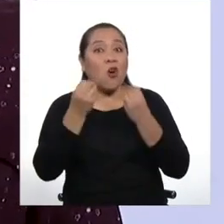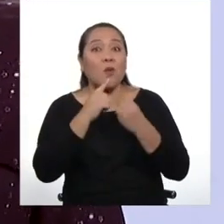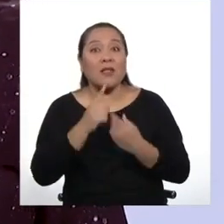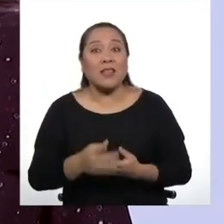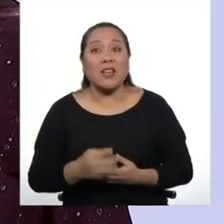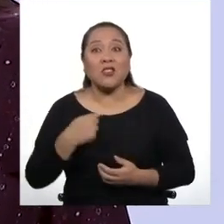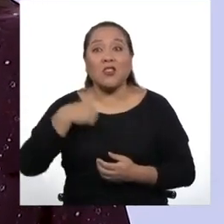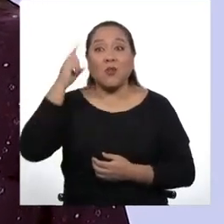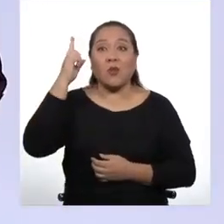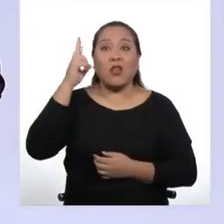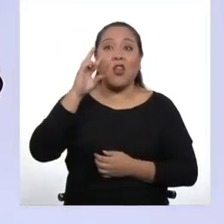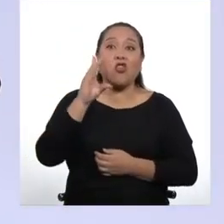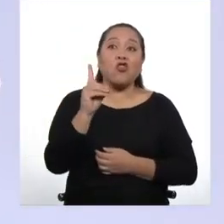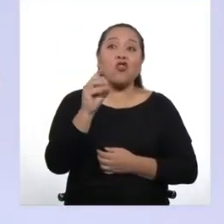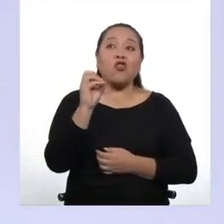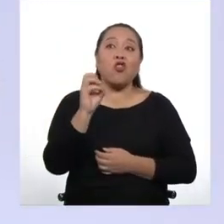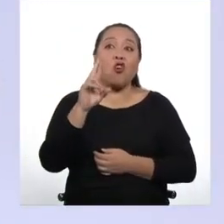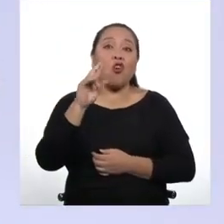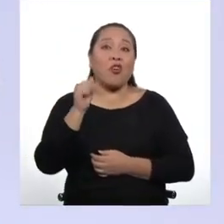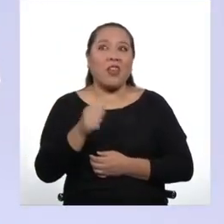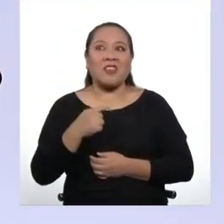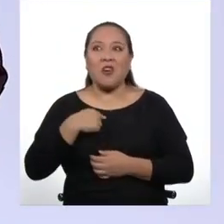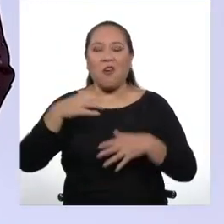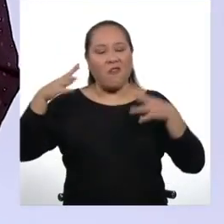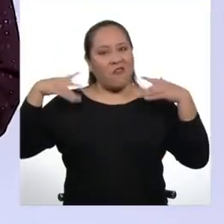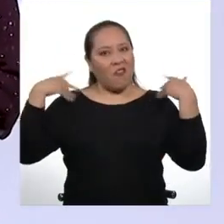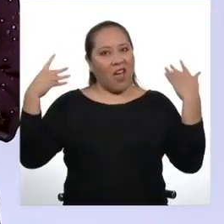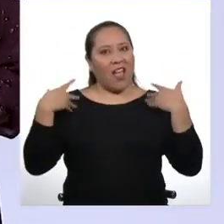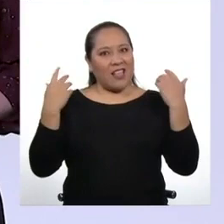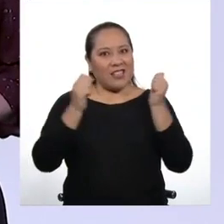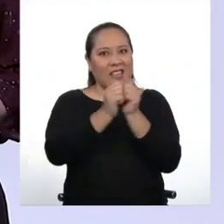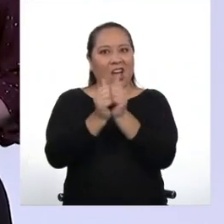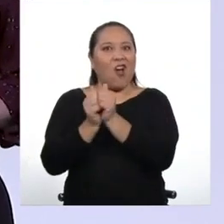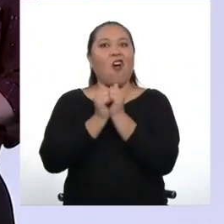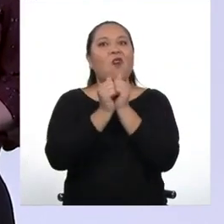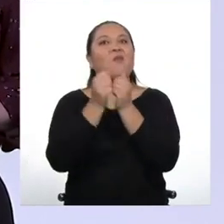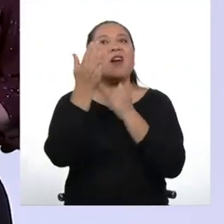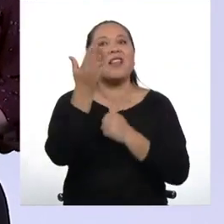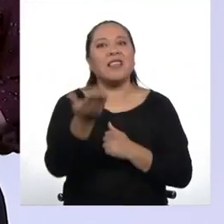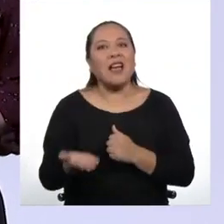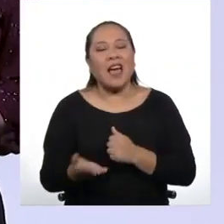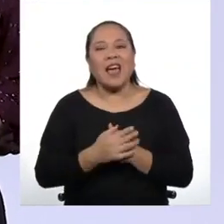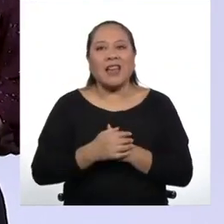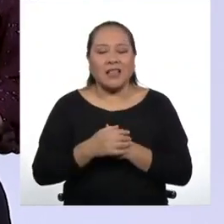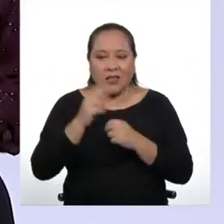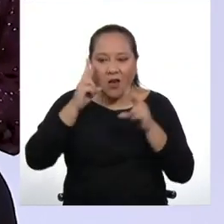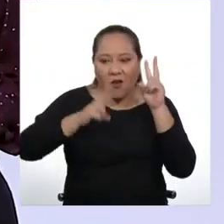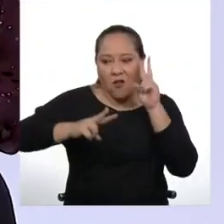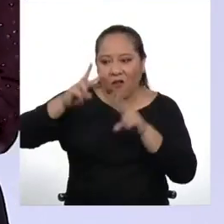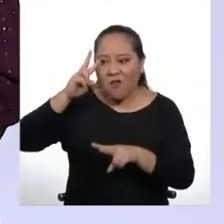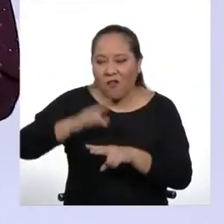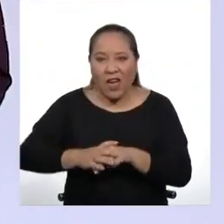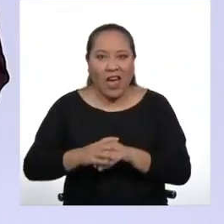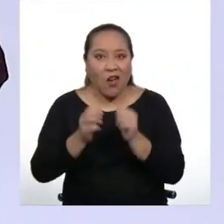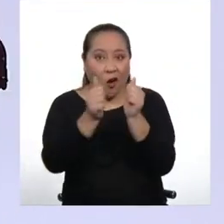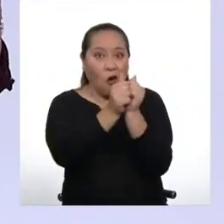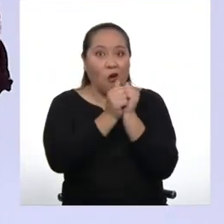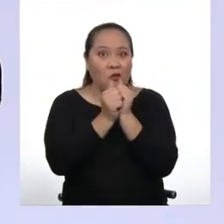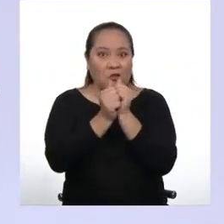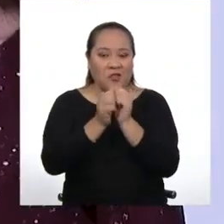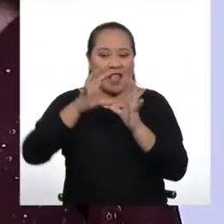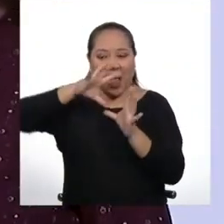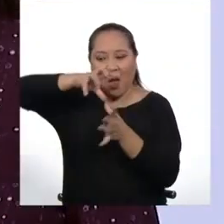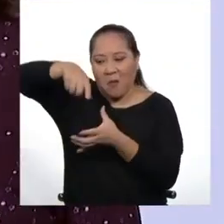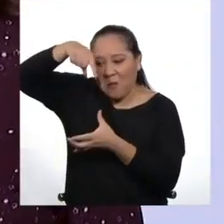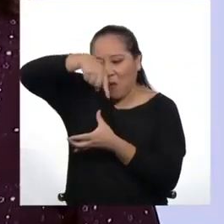Soy la profesora Dora Roncal y estoy muy contenta de acompañarlas a descubrir juntas sobre el emocionante mundo de las